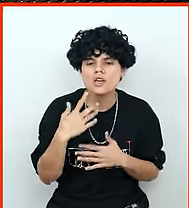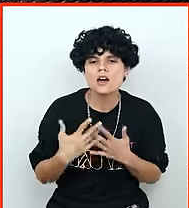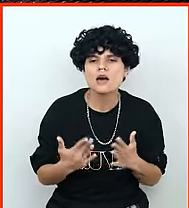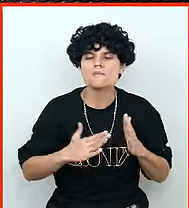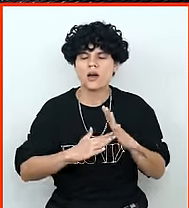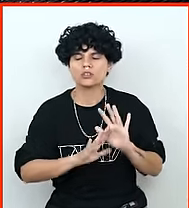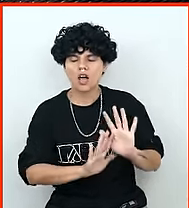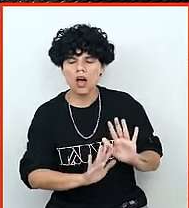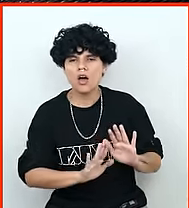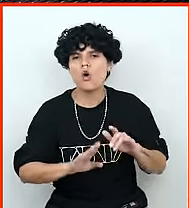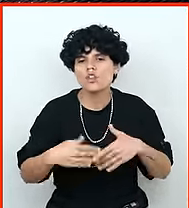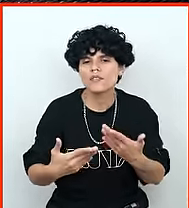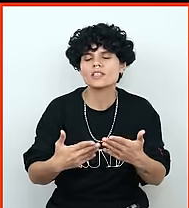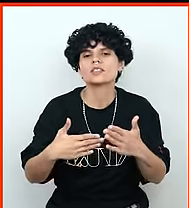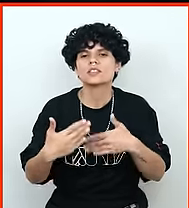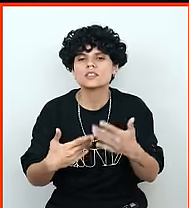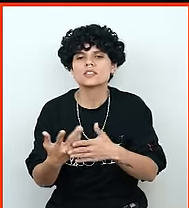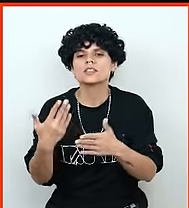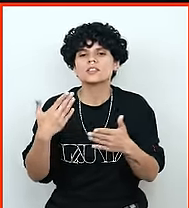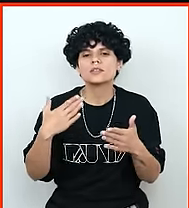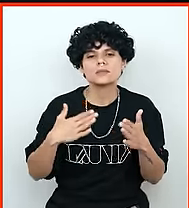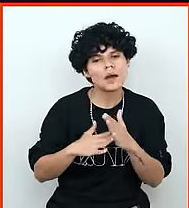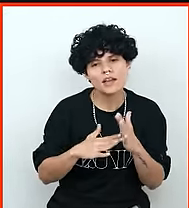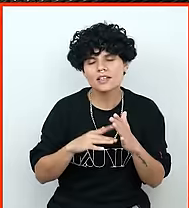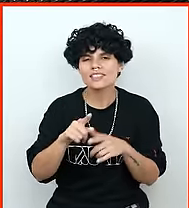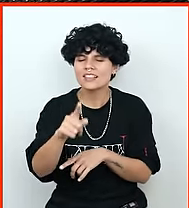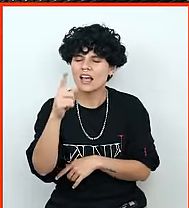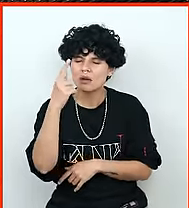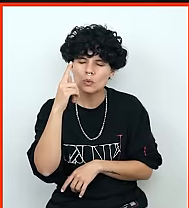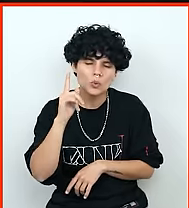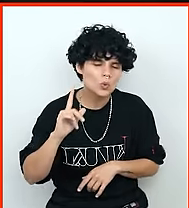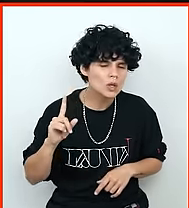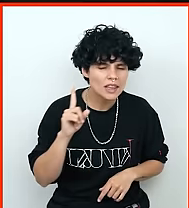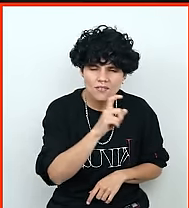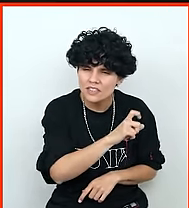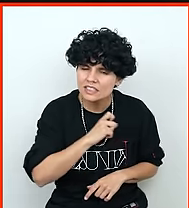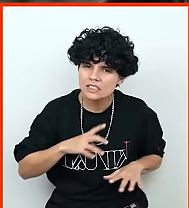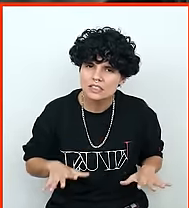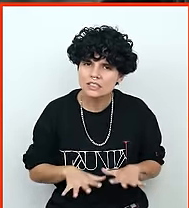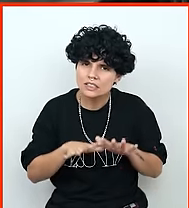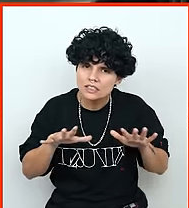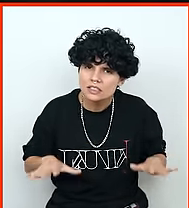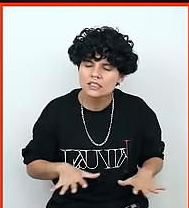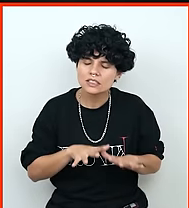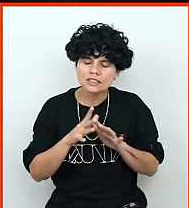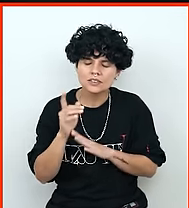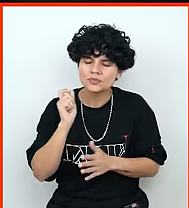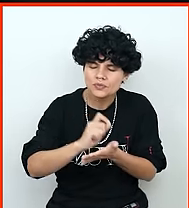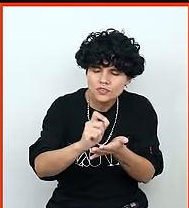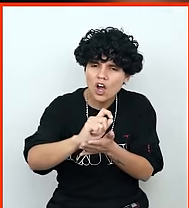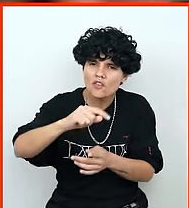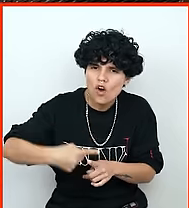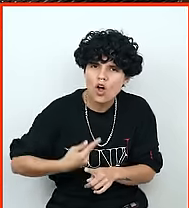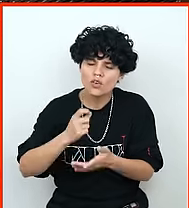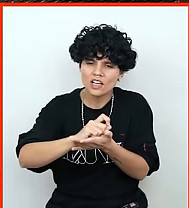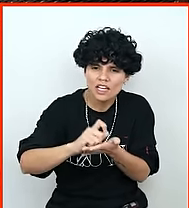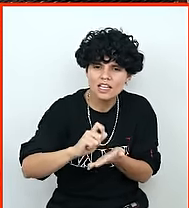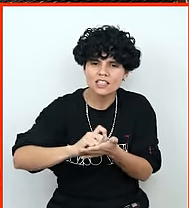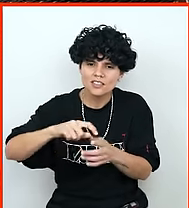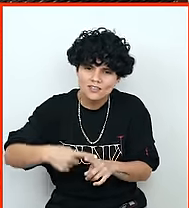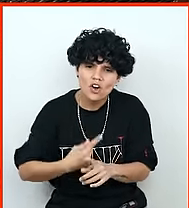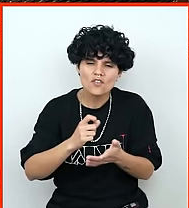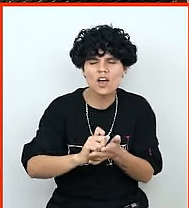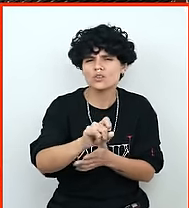a escribir otros temas y volvía cuando estaba en el proceso de escribir este disco. Ese fue uno de los temas que más me costó. Me imagino. Sí, costaba caleta. Porque también